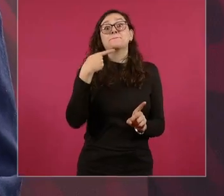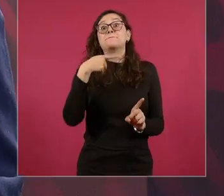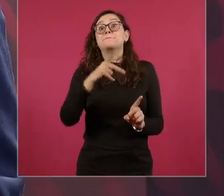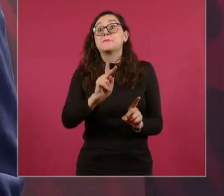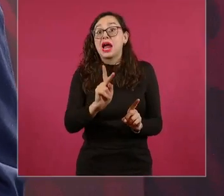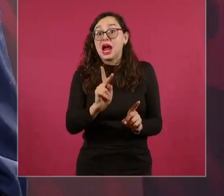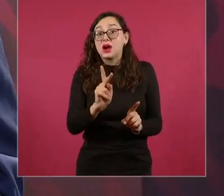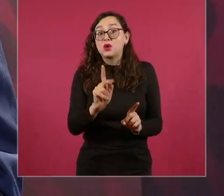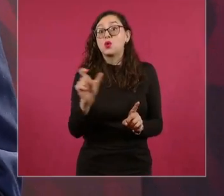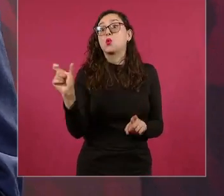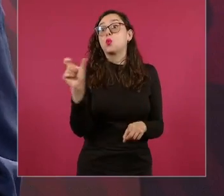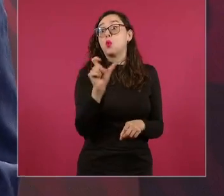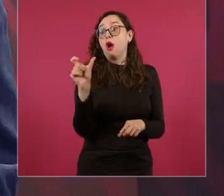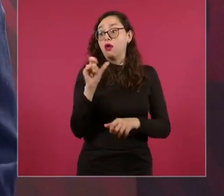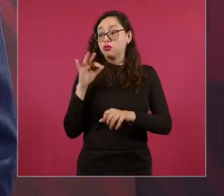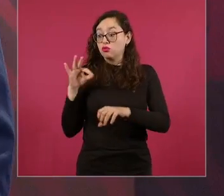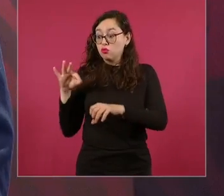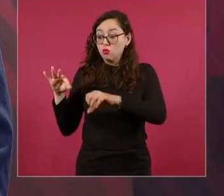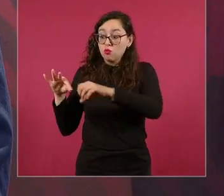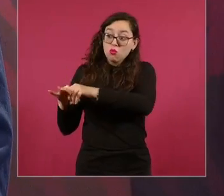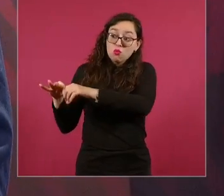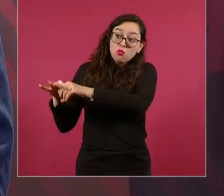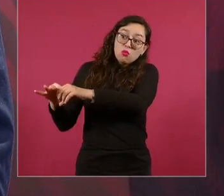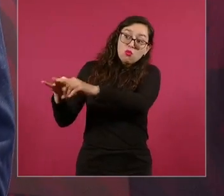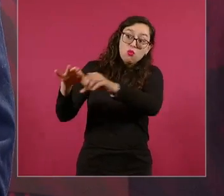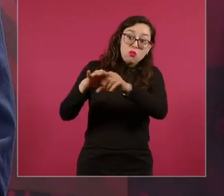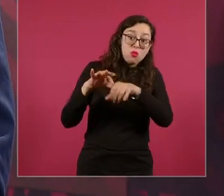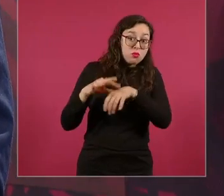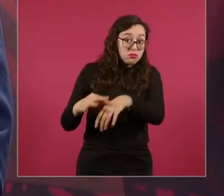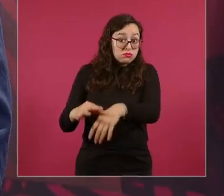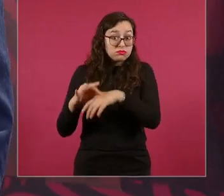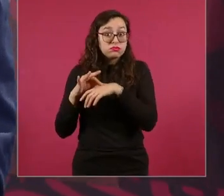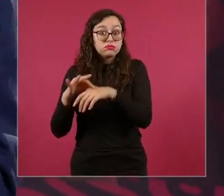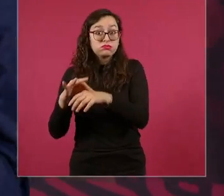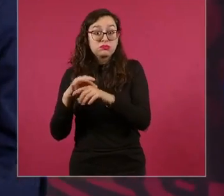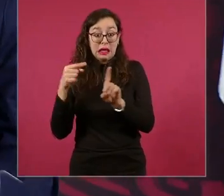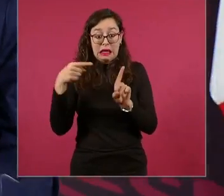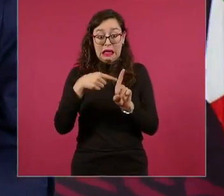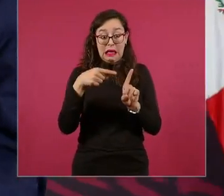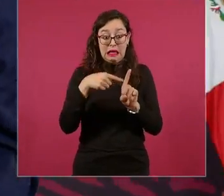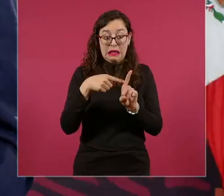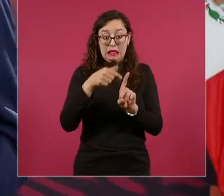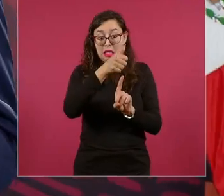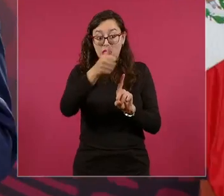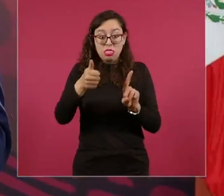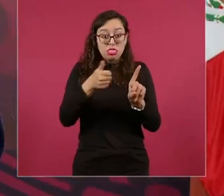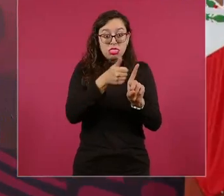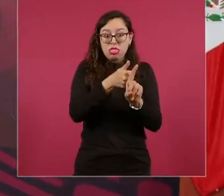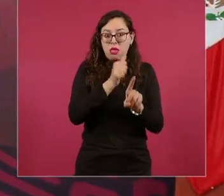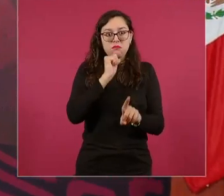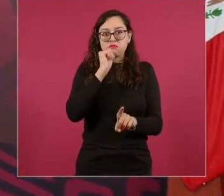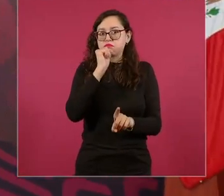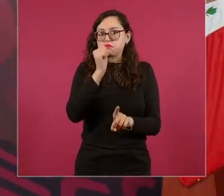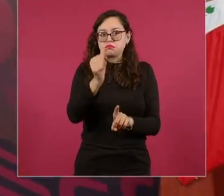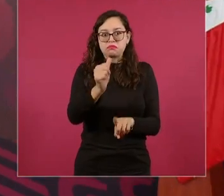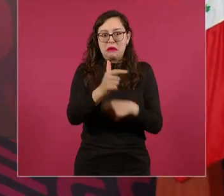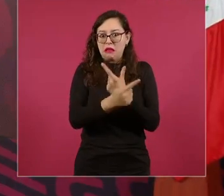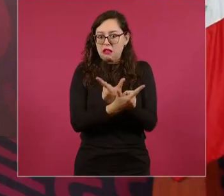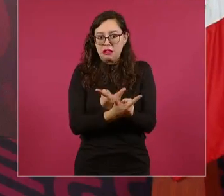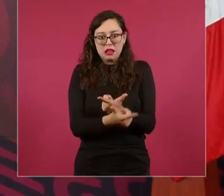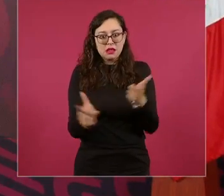todos, a ricos y a pobres, del campo, de la ciudad, sin